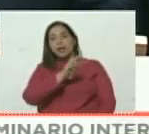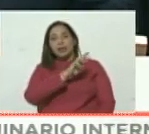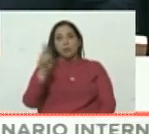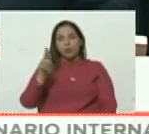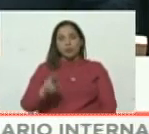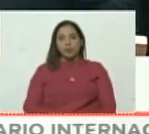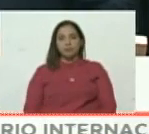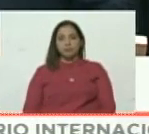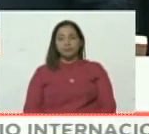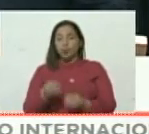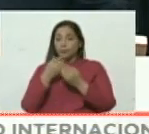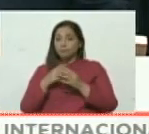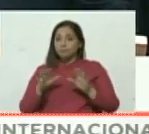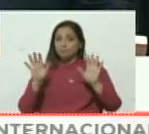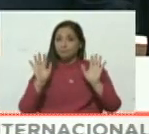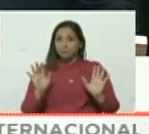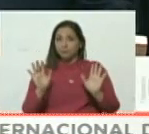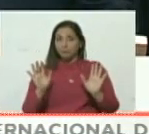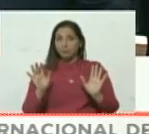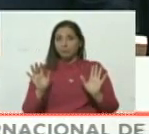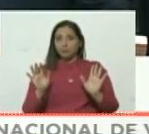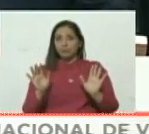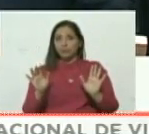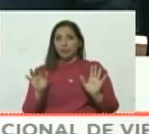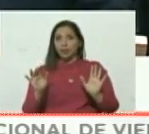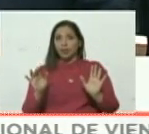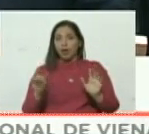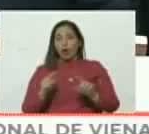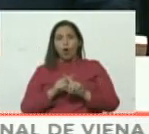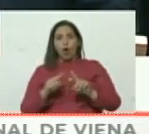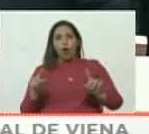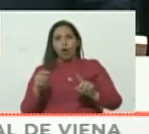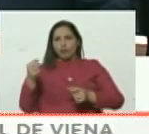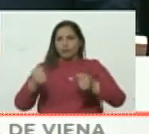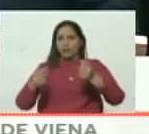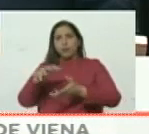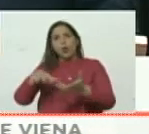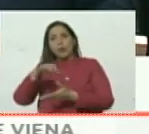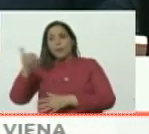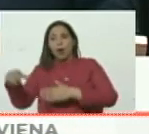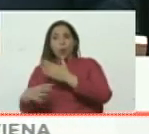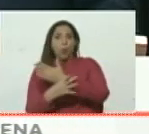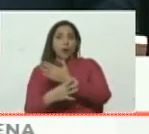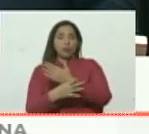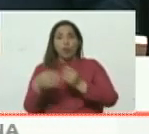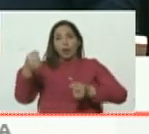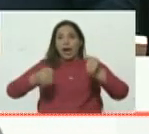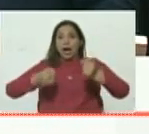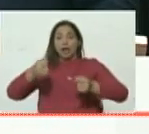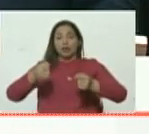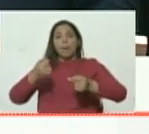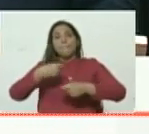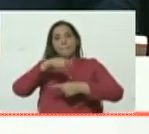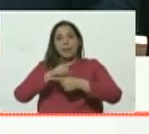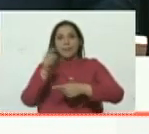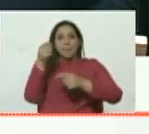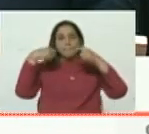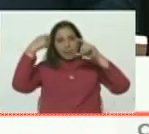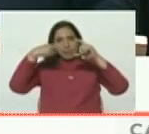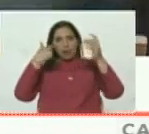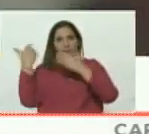que, a espichársele el otro caucho del carro, Juanito Alimaña, porque vamos a ver con el primer video.